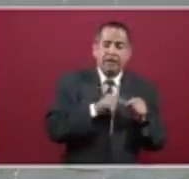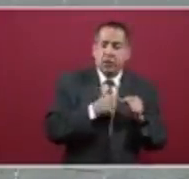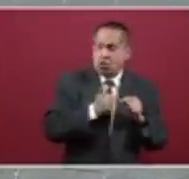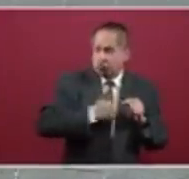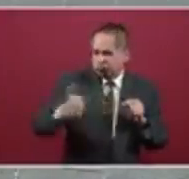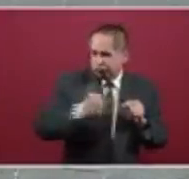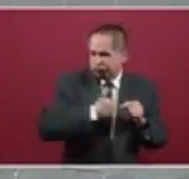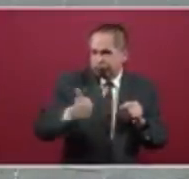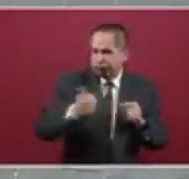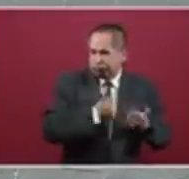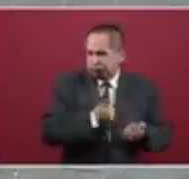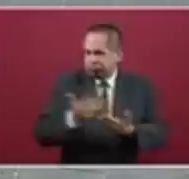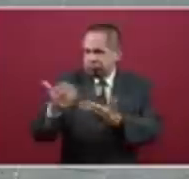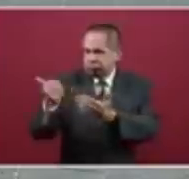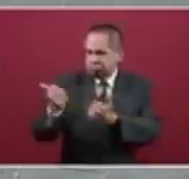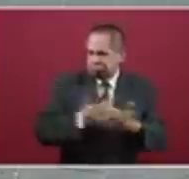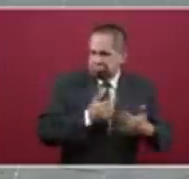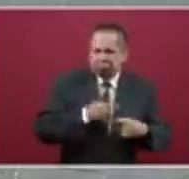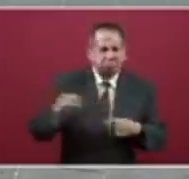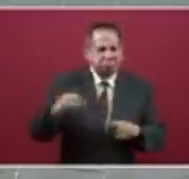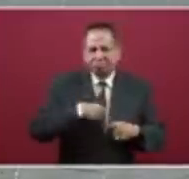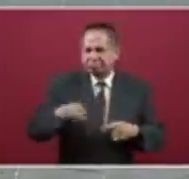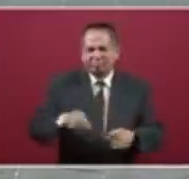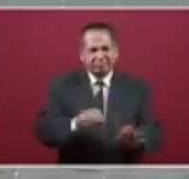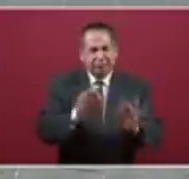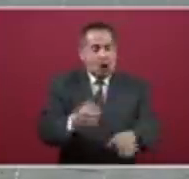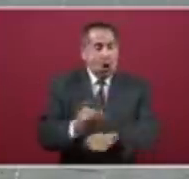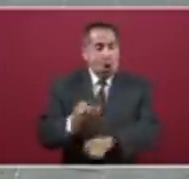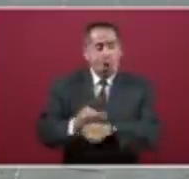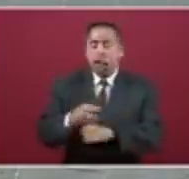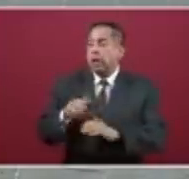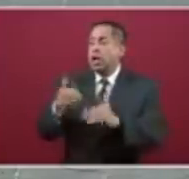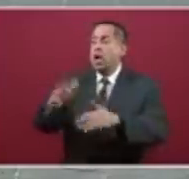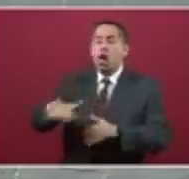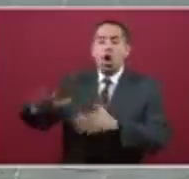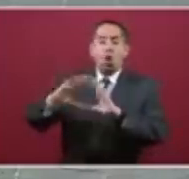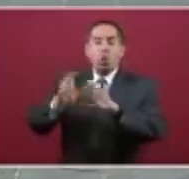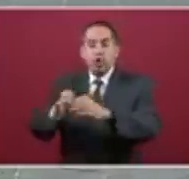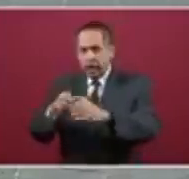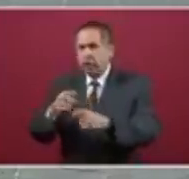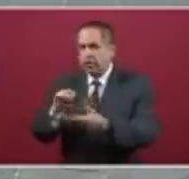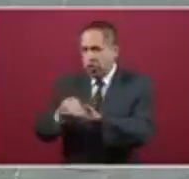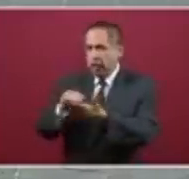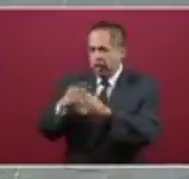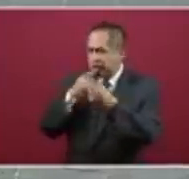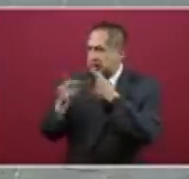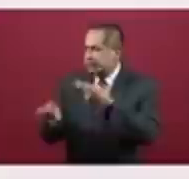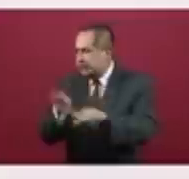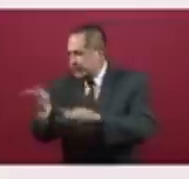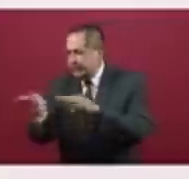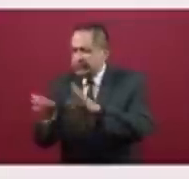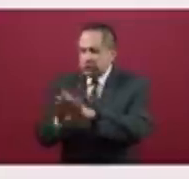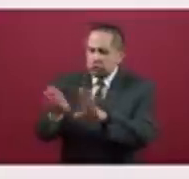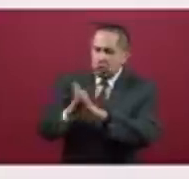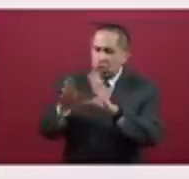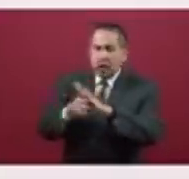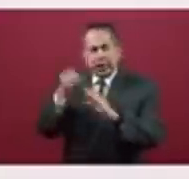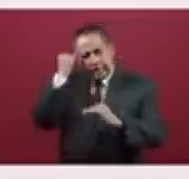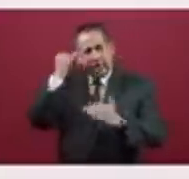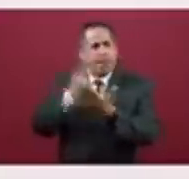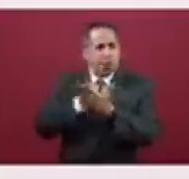consulta a las comunidades y en elaboración de proyectos para lanzar